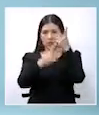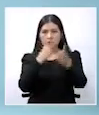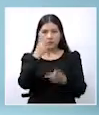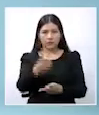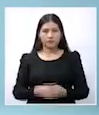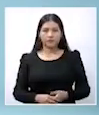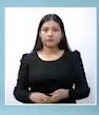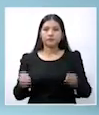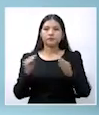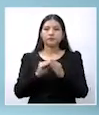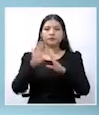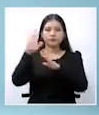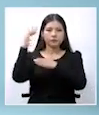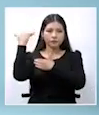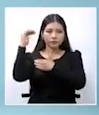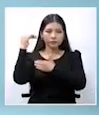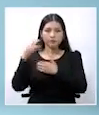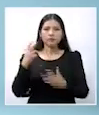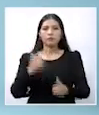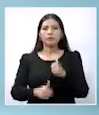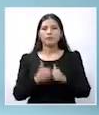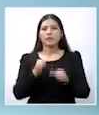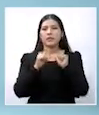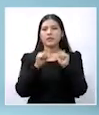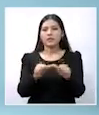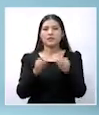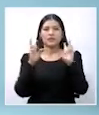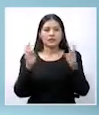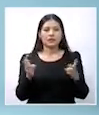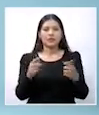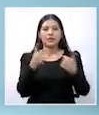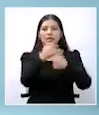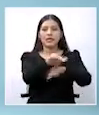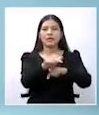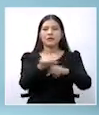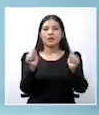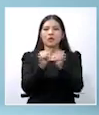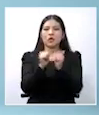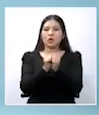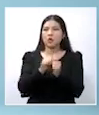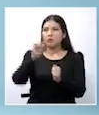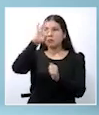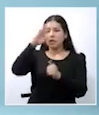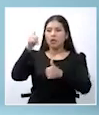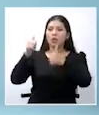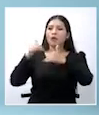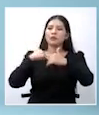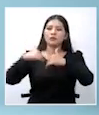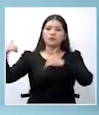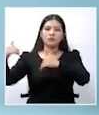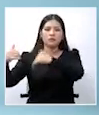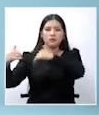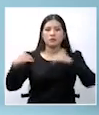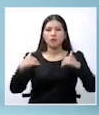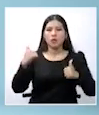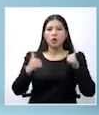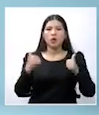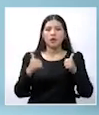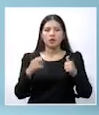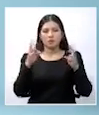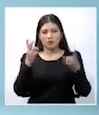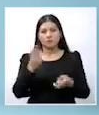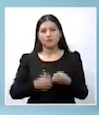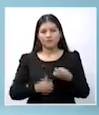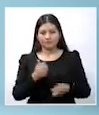Mientras tanto, en Santa Cruz continúa el problema y el conflicto por el tema de límites con el departamento del Beni. Es por ello que autoridades